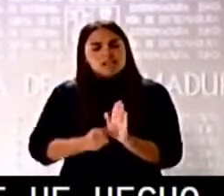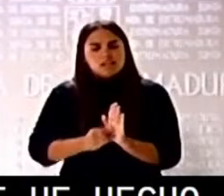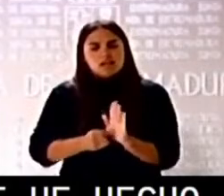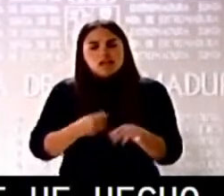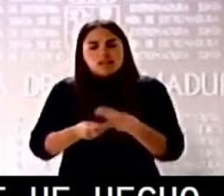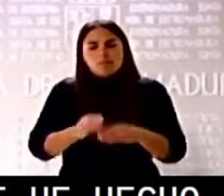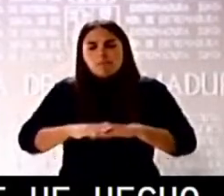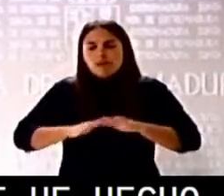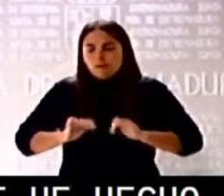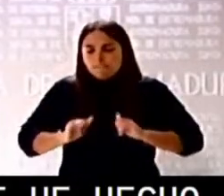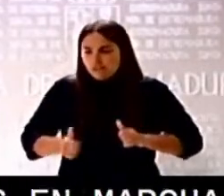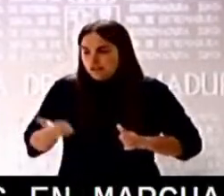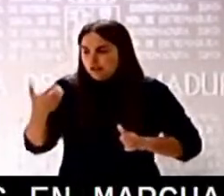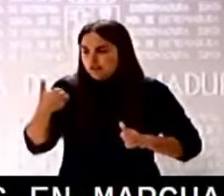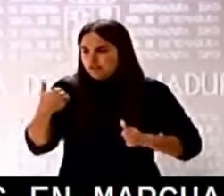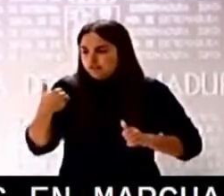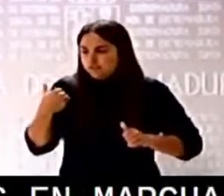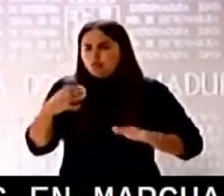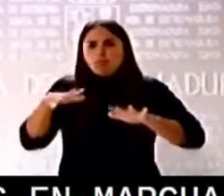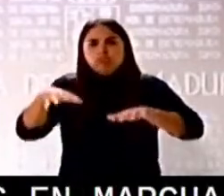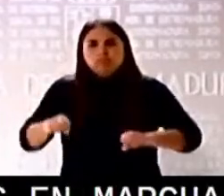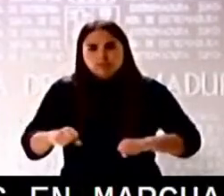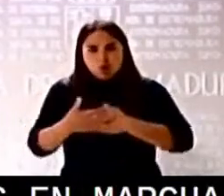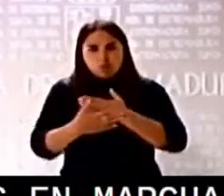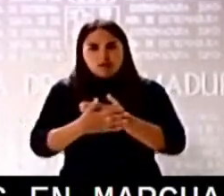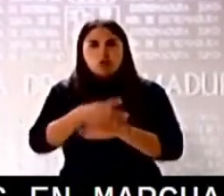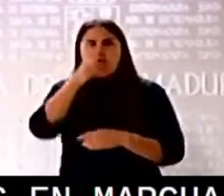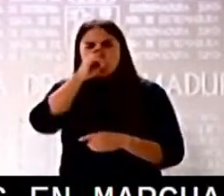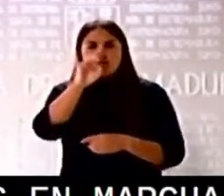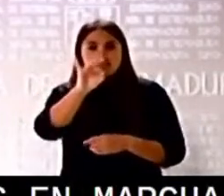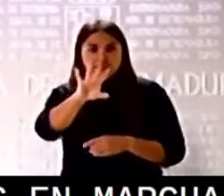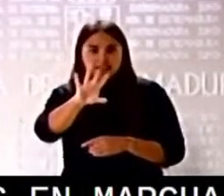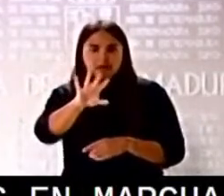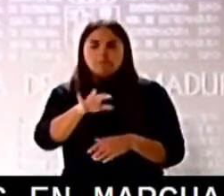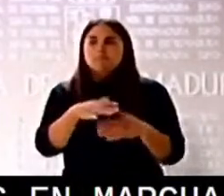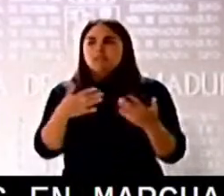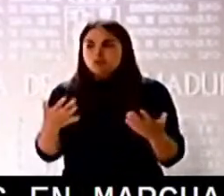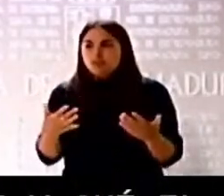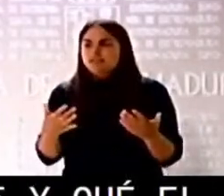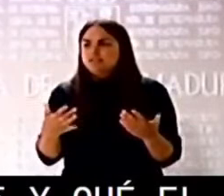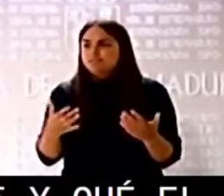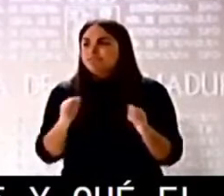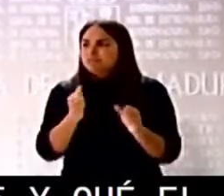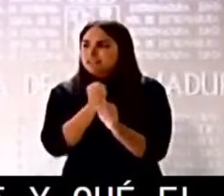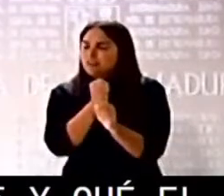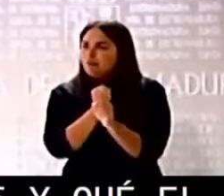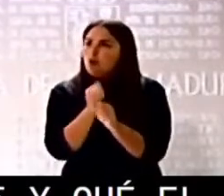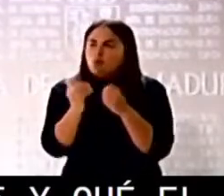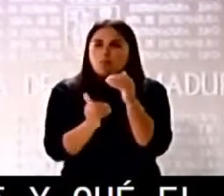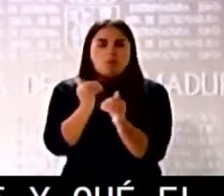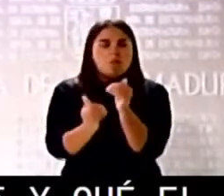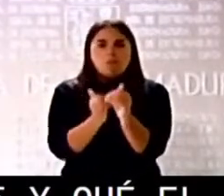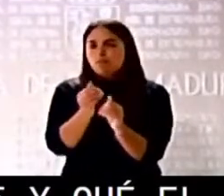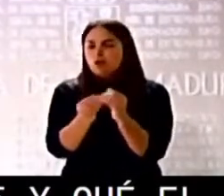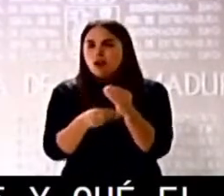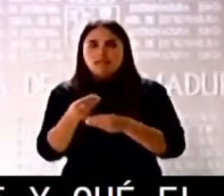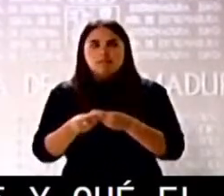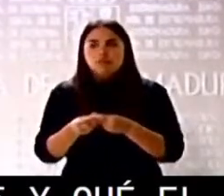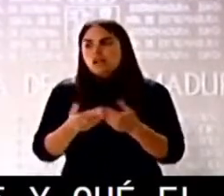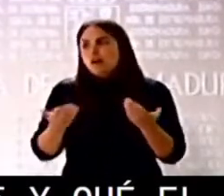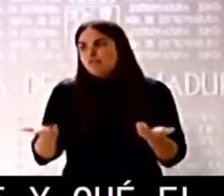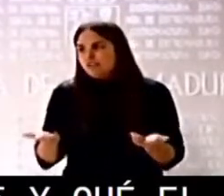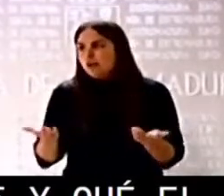que pusimos en marcha cuando volvimos al Gobierno en el año 15 y que el desempeño y la ejecución de la misma